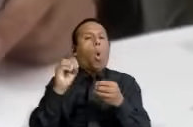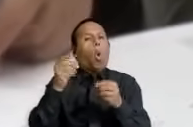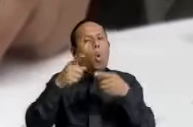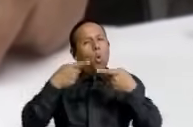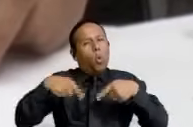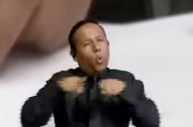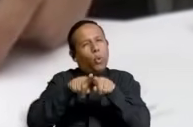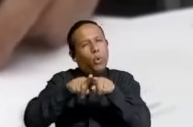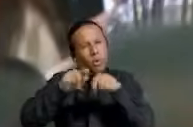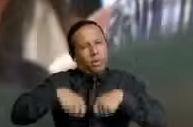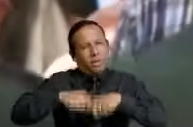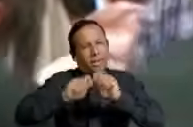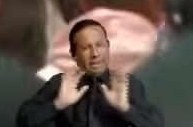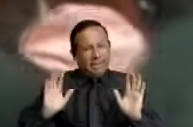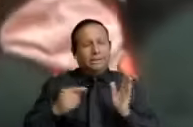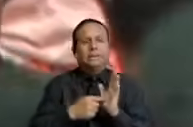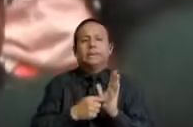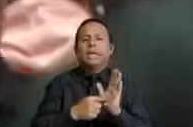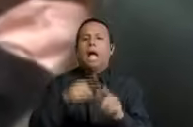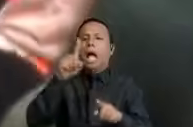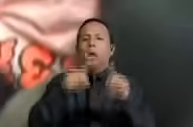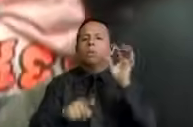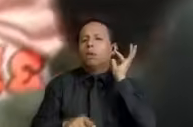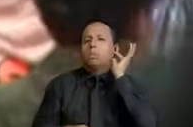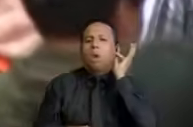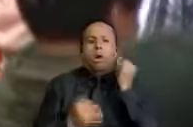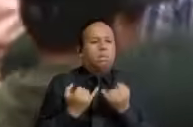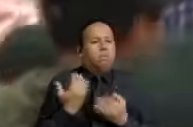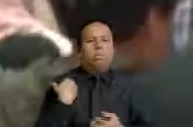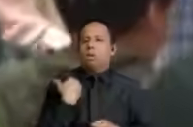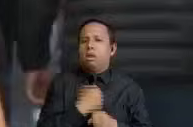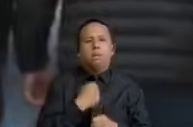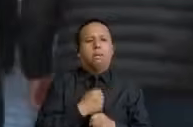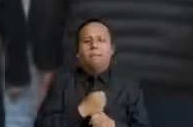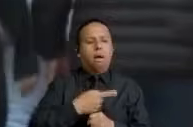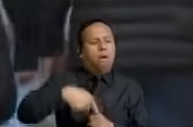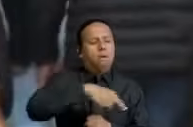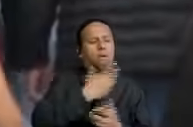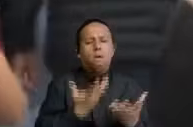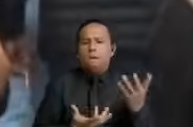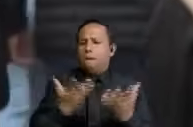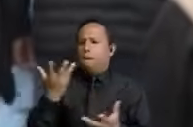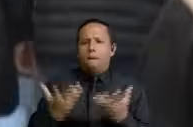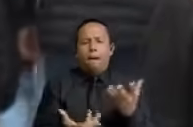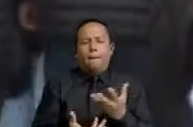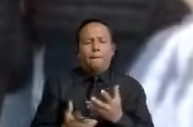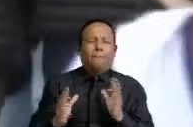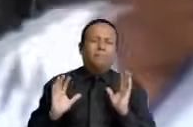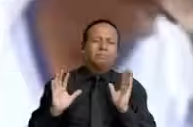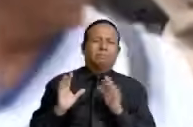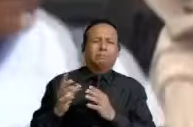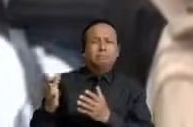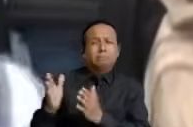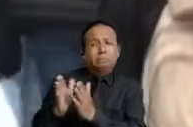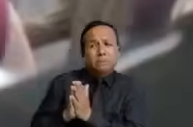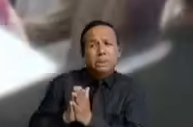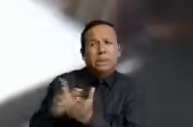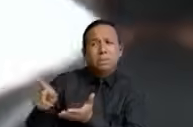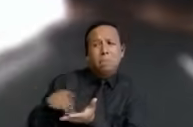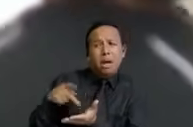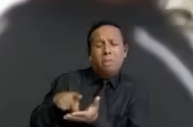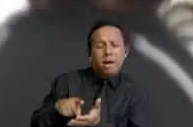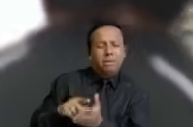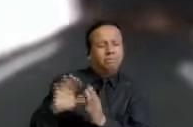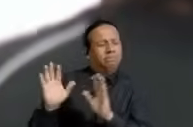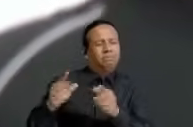hecho algunas mujeres que no cuentan con Independencia económica muchas veces prefieren no solicitar esta pensión para evitar